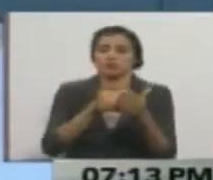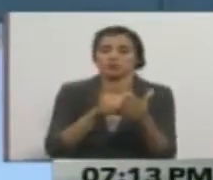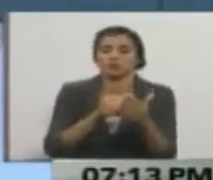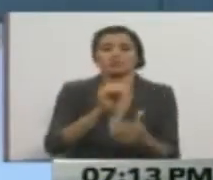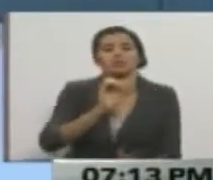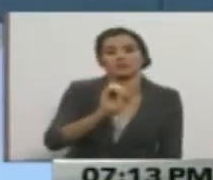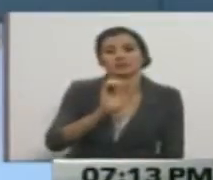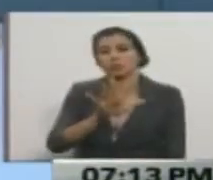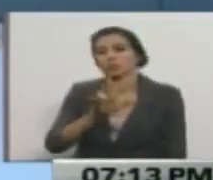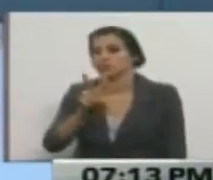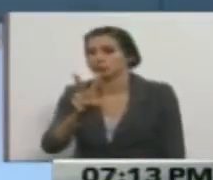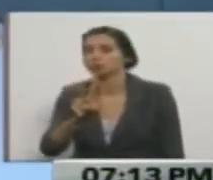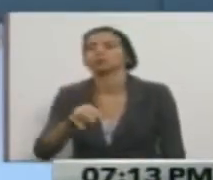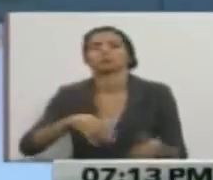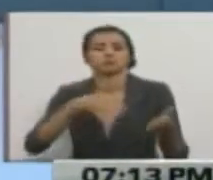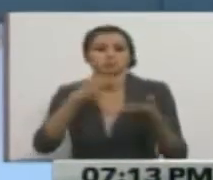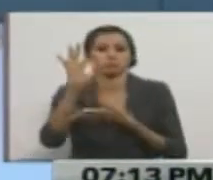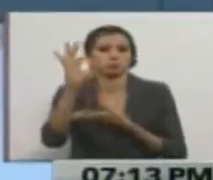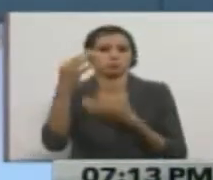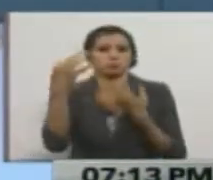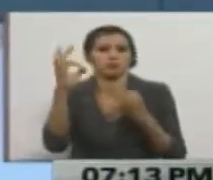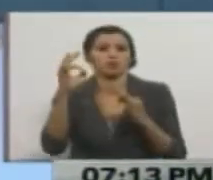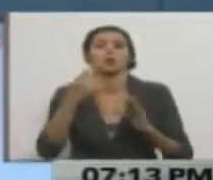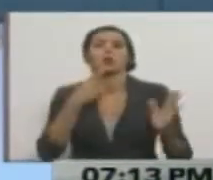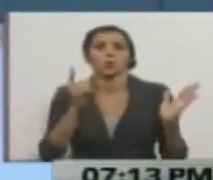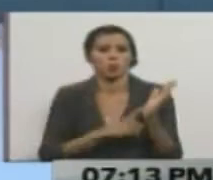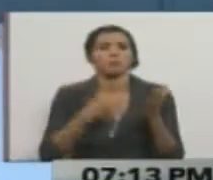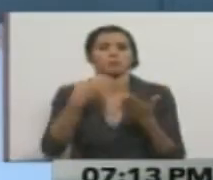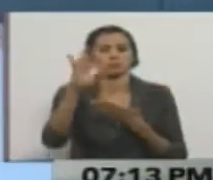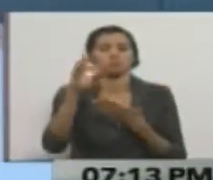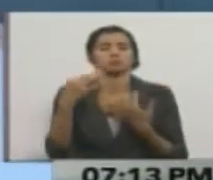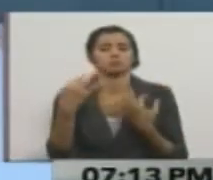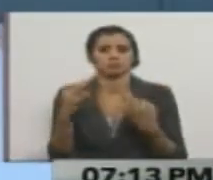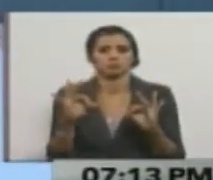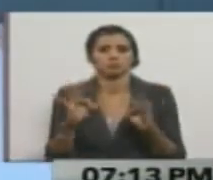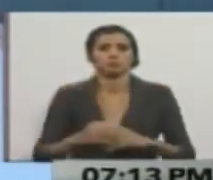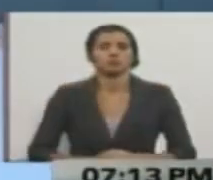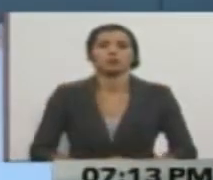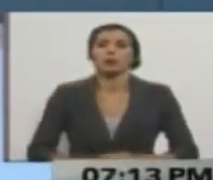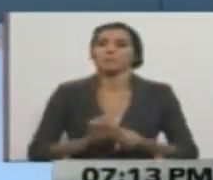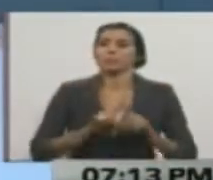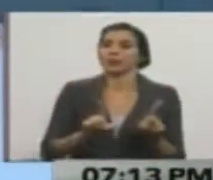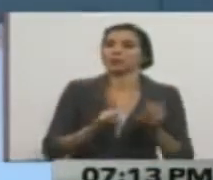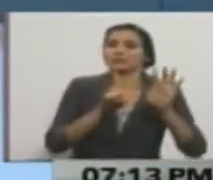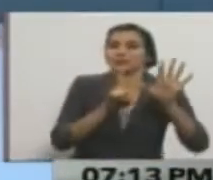1.352.052 cumplieron con los criterios establecidos y